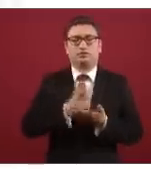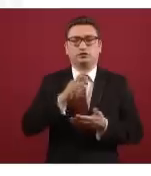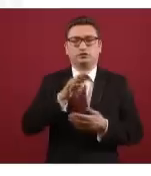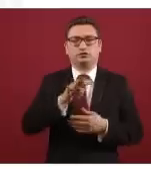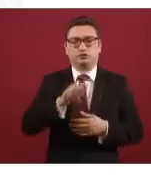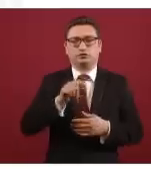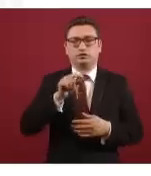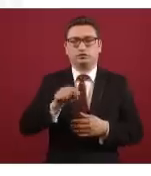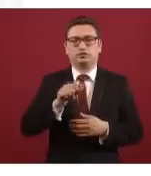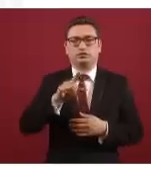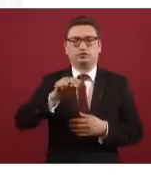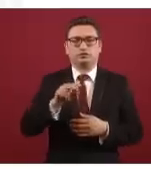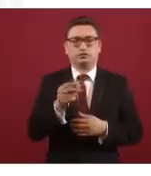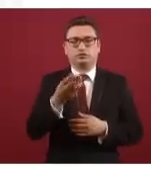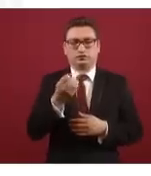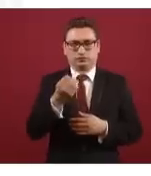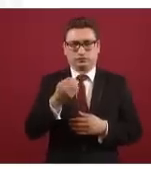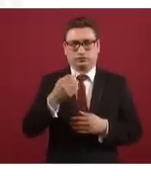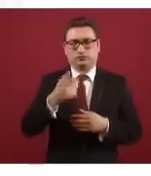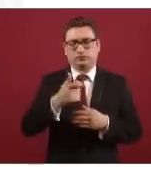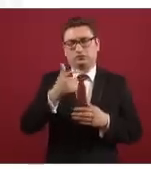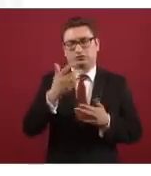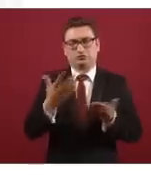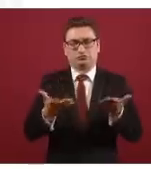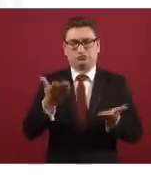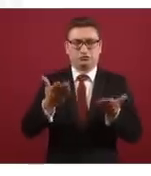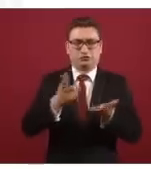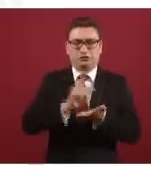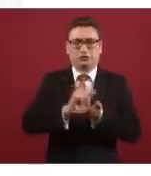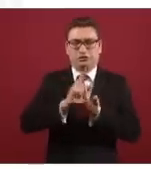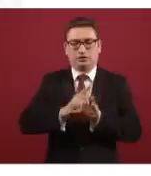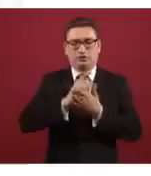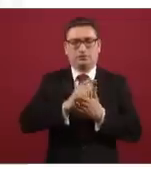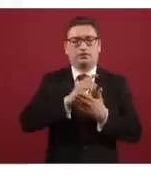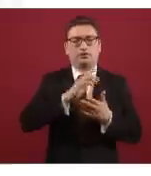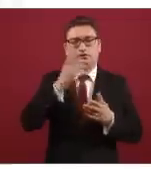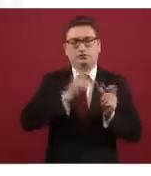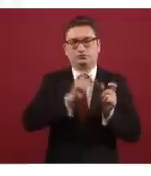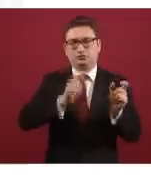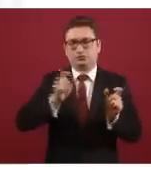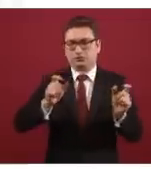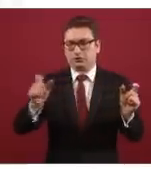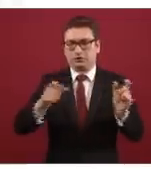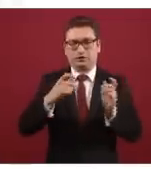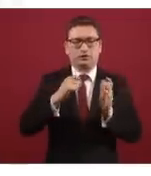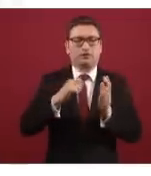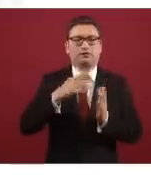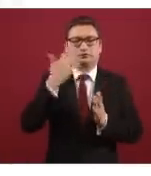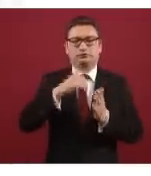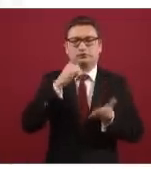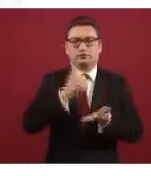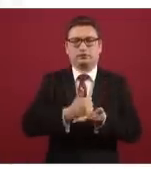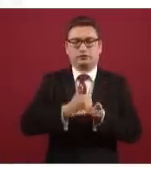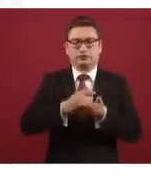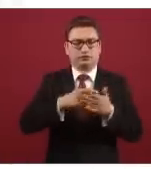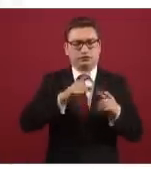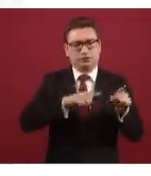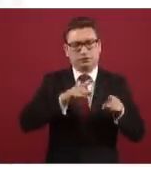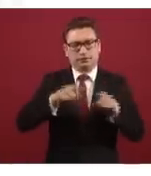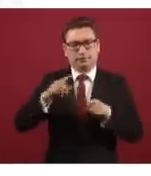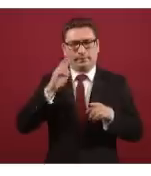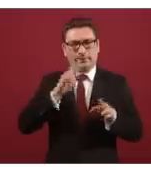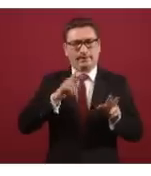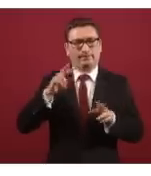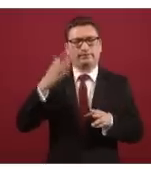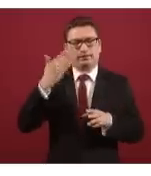89 centavos por litro. Cuando lo vemos por marcas, y aquí se puede ver el efecto de que el